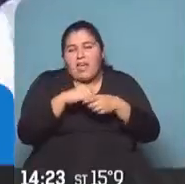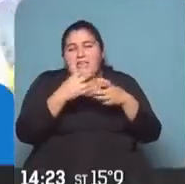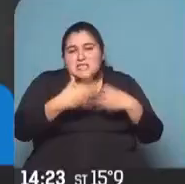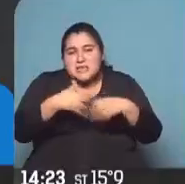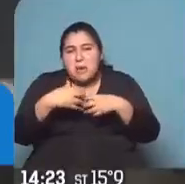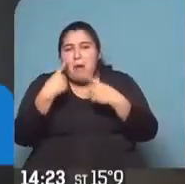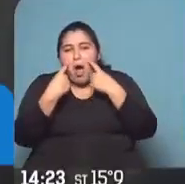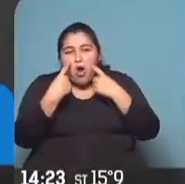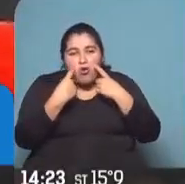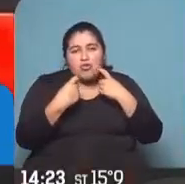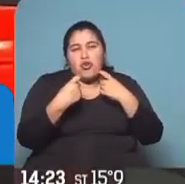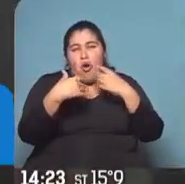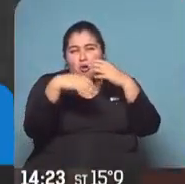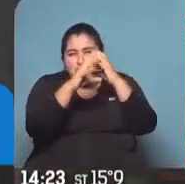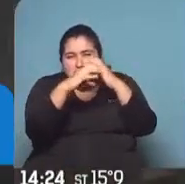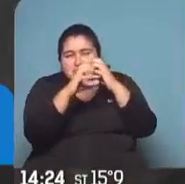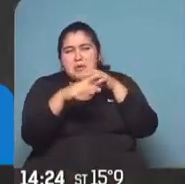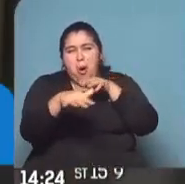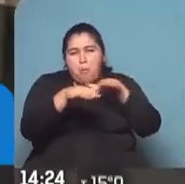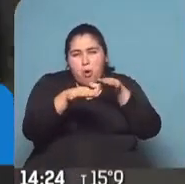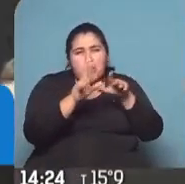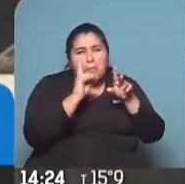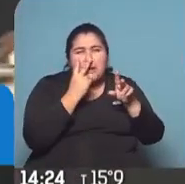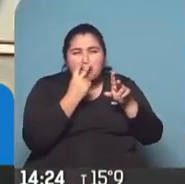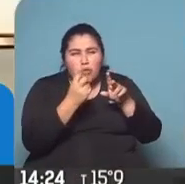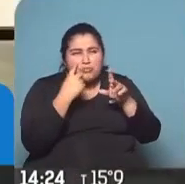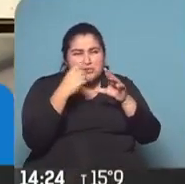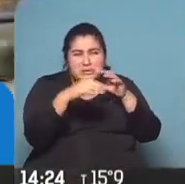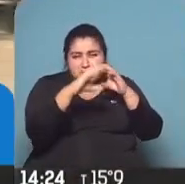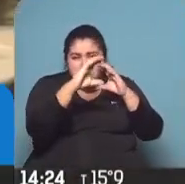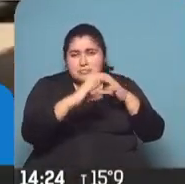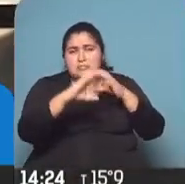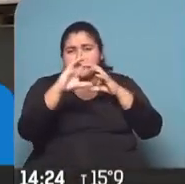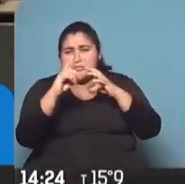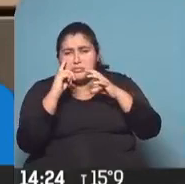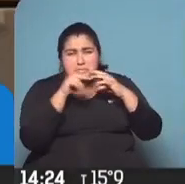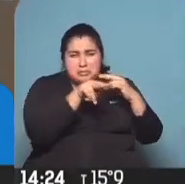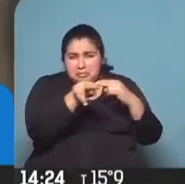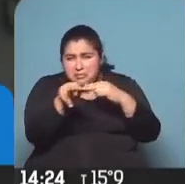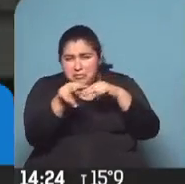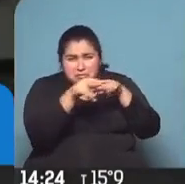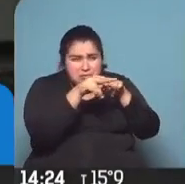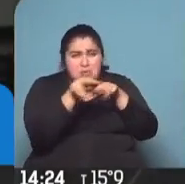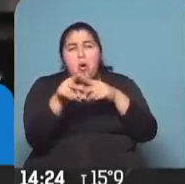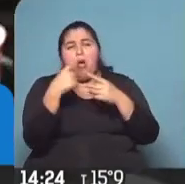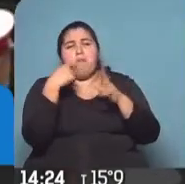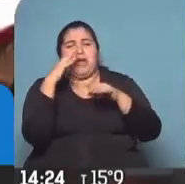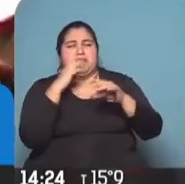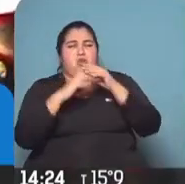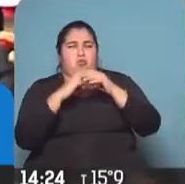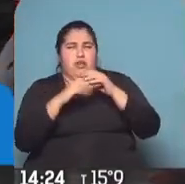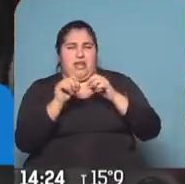control medido digital sistema de movimiento eléctrico de la torre y sistemas de detección de amenazas en comunicaciones